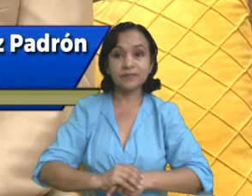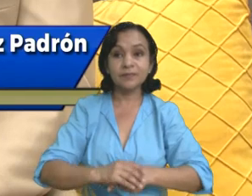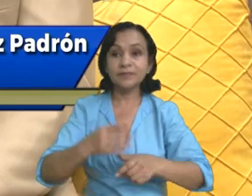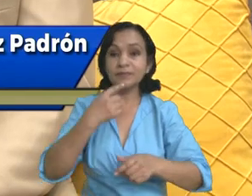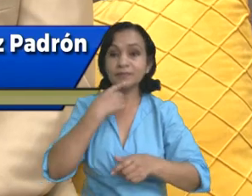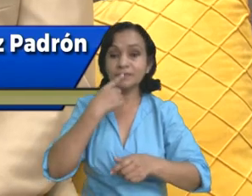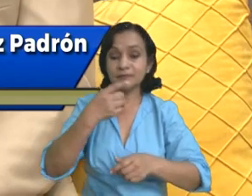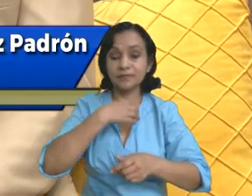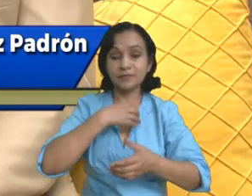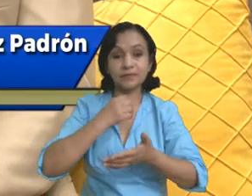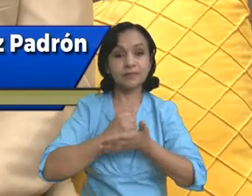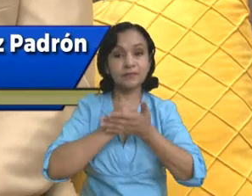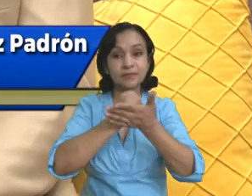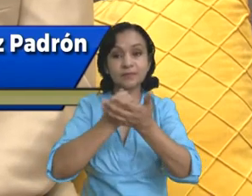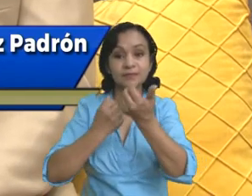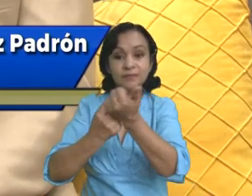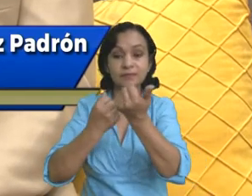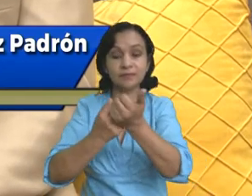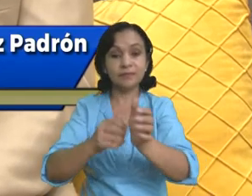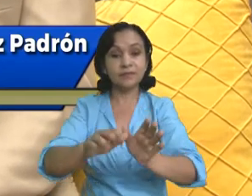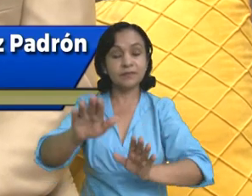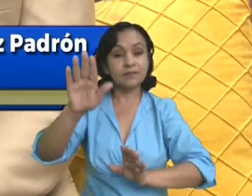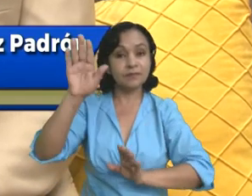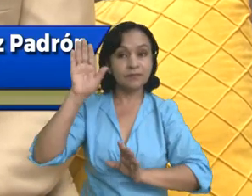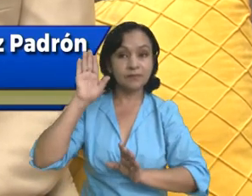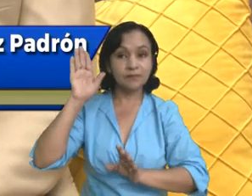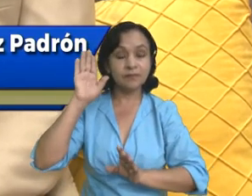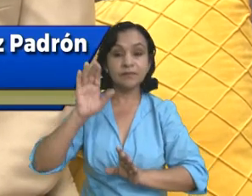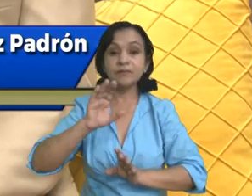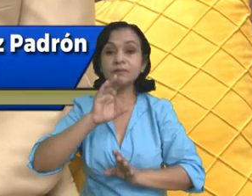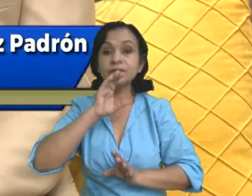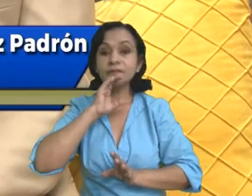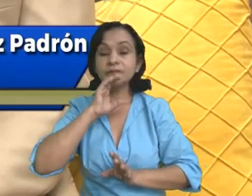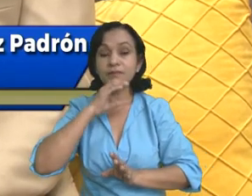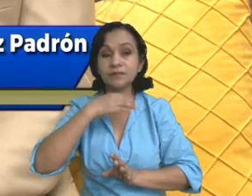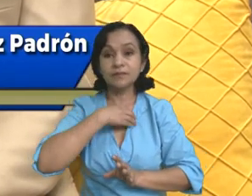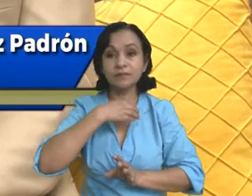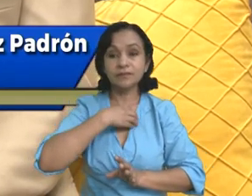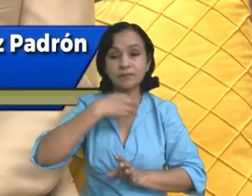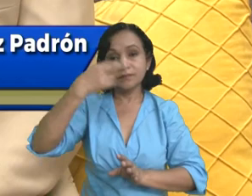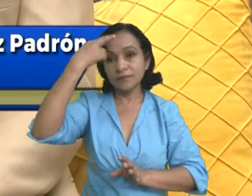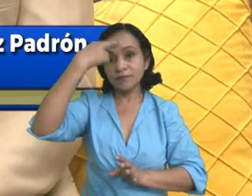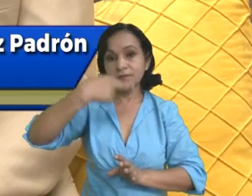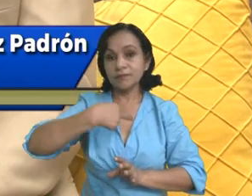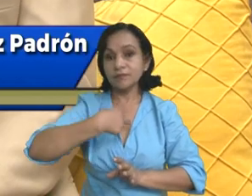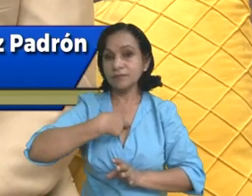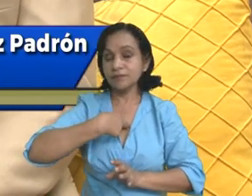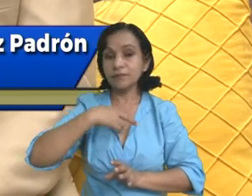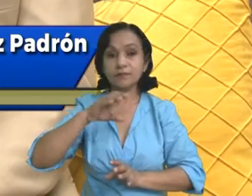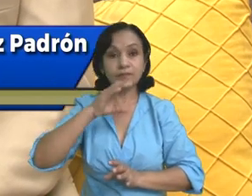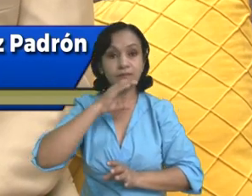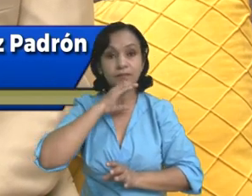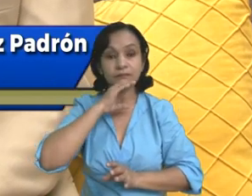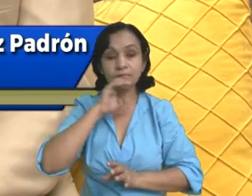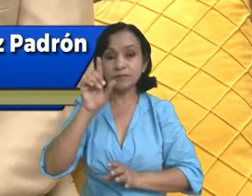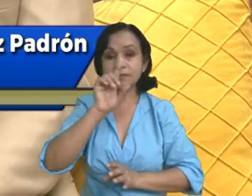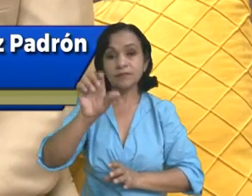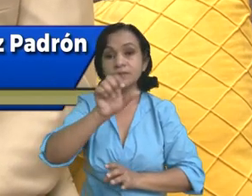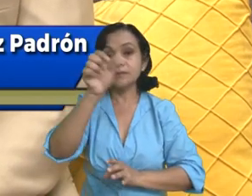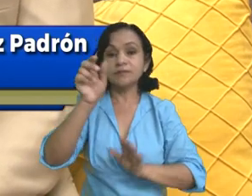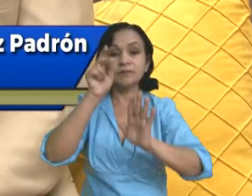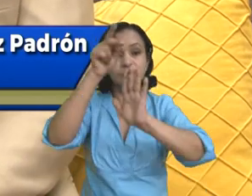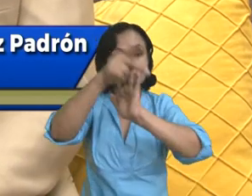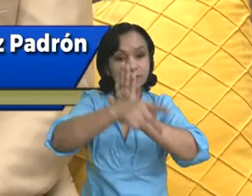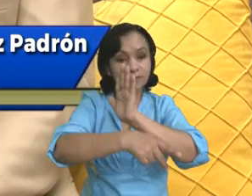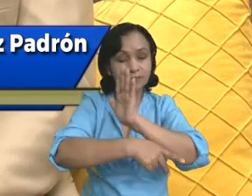nuestra solidaridad, nuestro compromiso también de como cubanos, una responsabilidad no solo para Cuba, sino para el resto del mundo, porque así